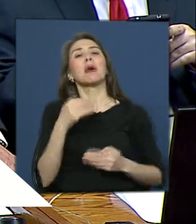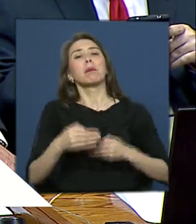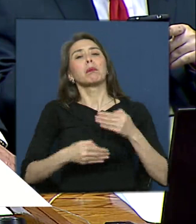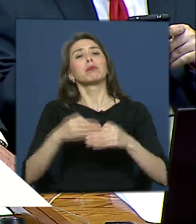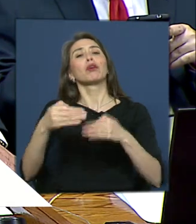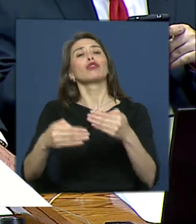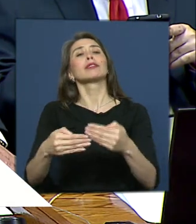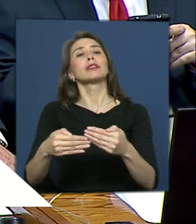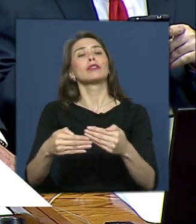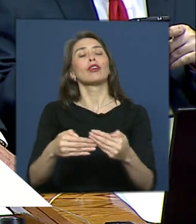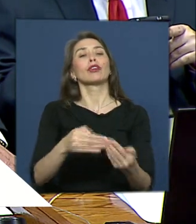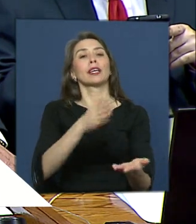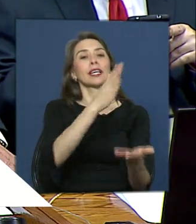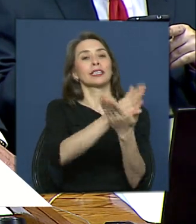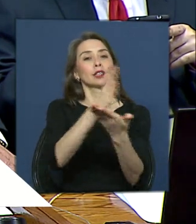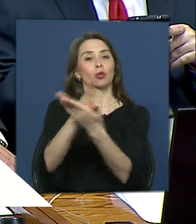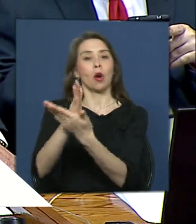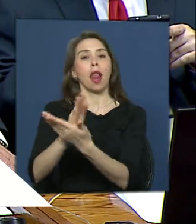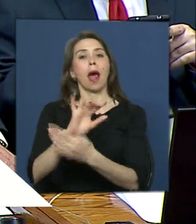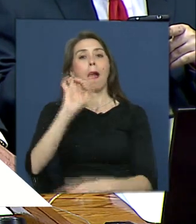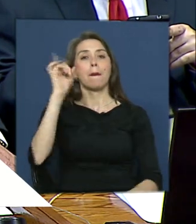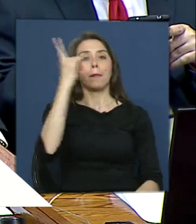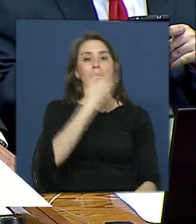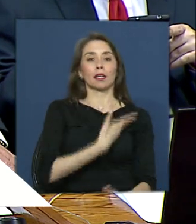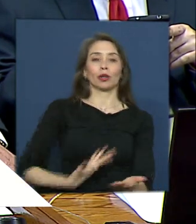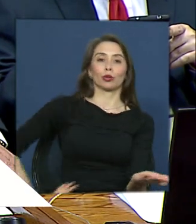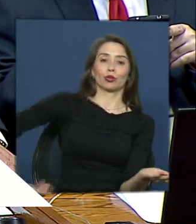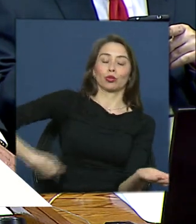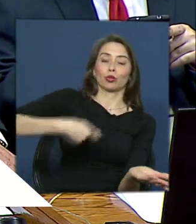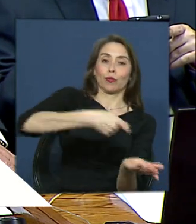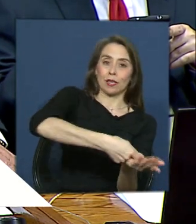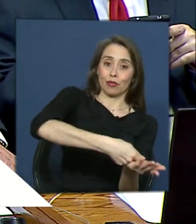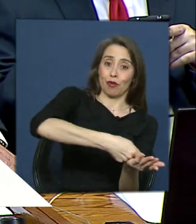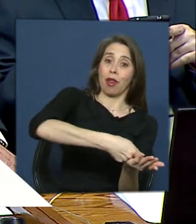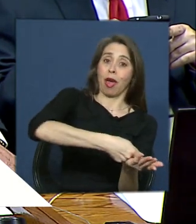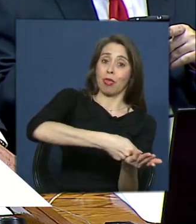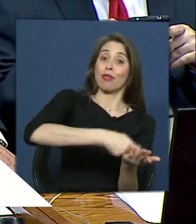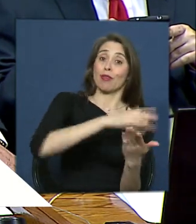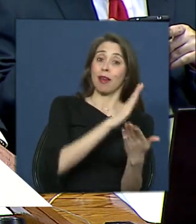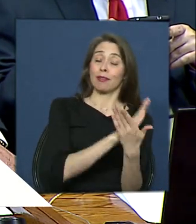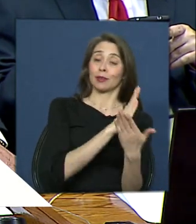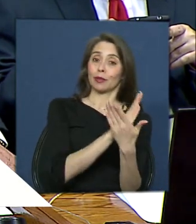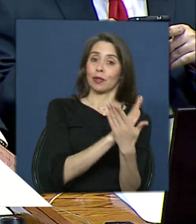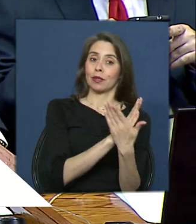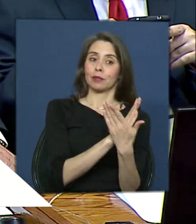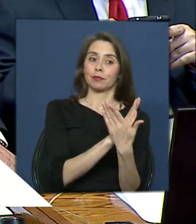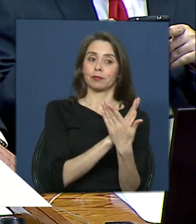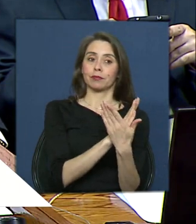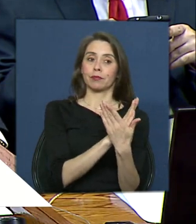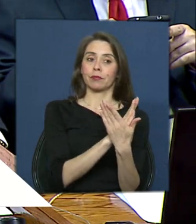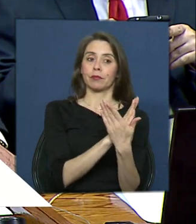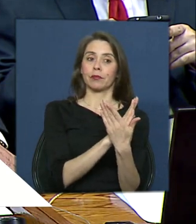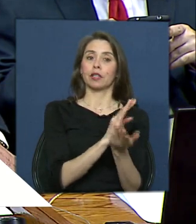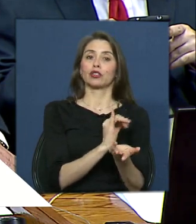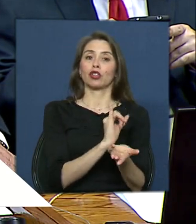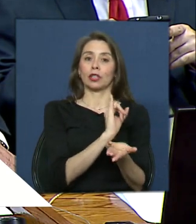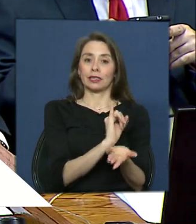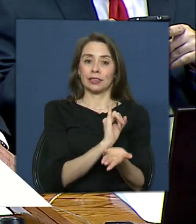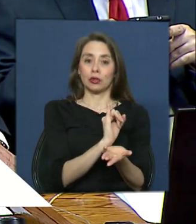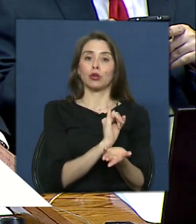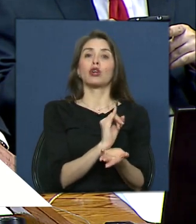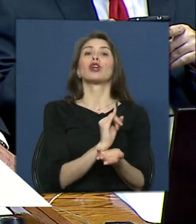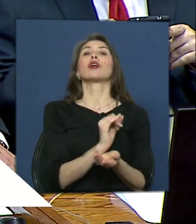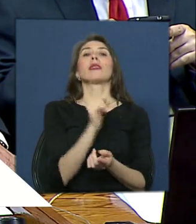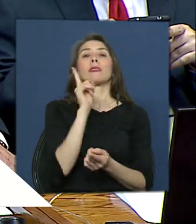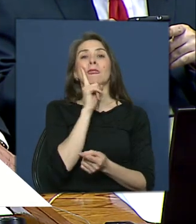los establecimientos particulares subvencionados que hoy día operan, ¿no es cierto?, como entidades con